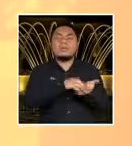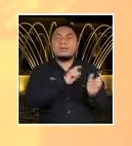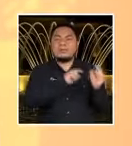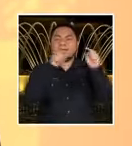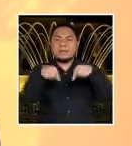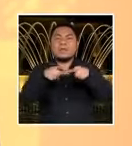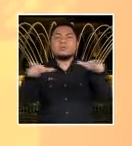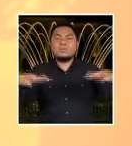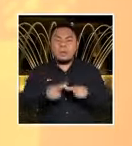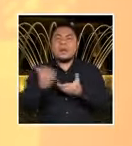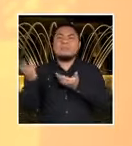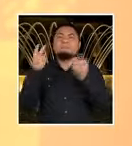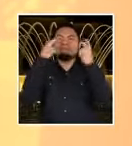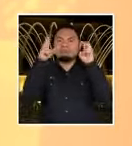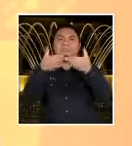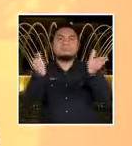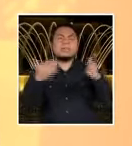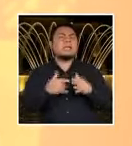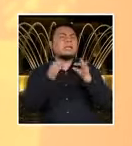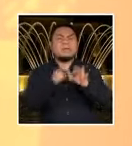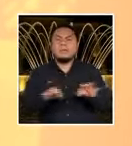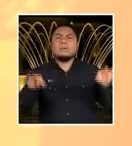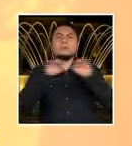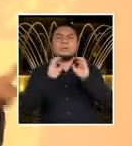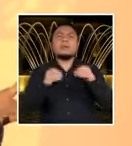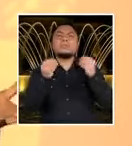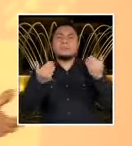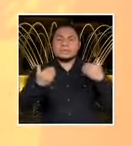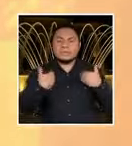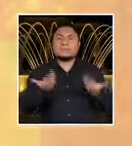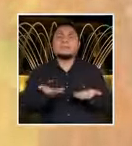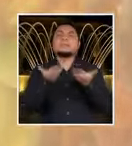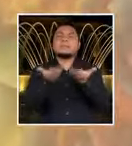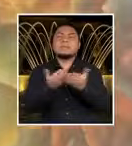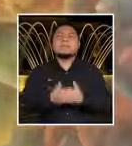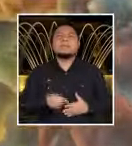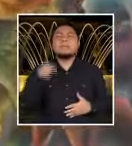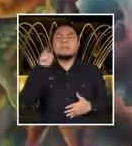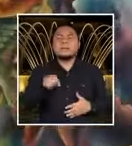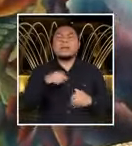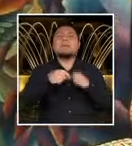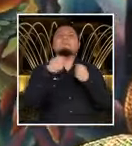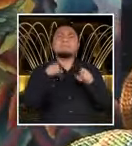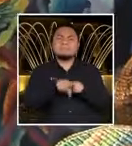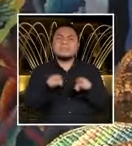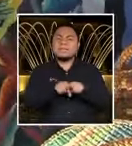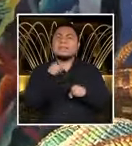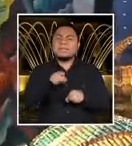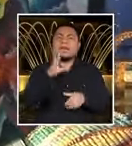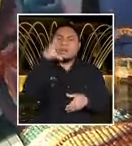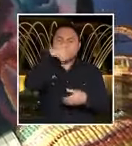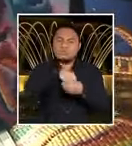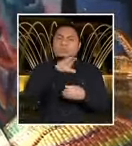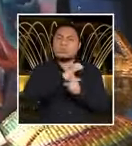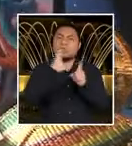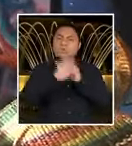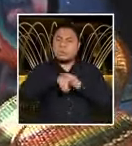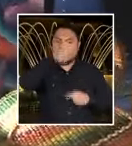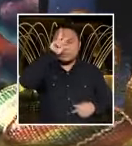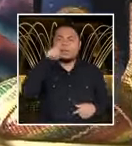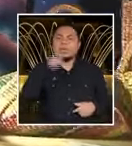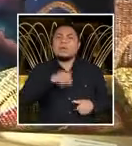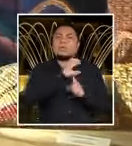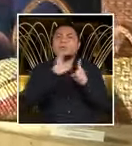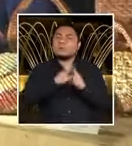esos lugares. Es muy importante porque el turismo cultural es fundamental en nuestro país. La cultura sigue